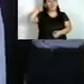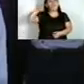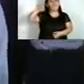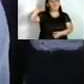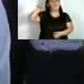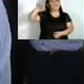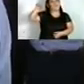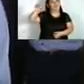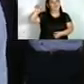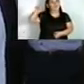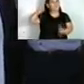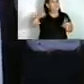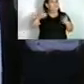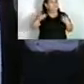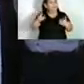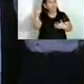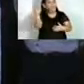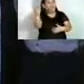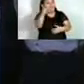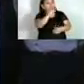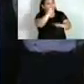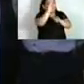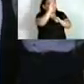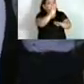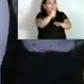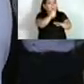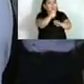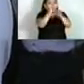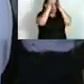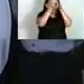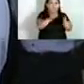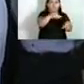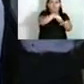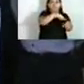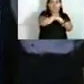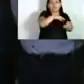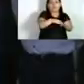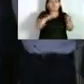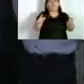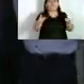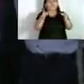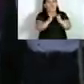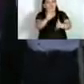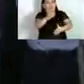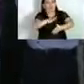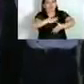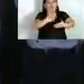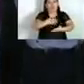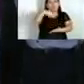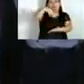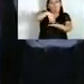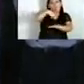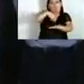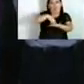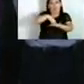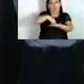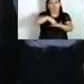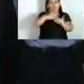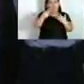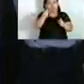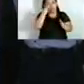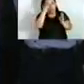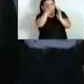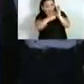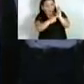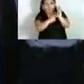Supremo Electoral que respete los procedimientos, pero que sobre todo respete la voluntad del pueblo y que se vea reflejado